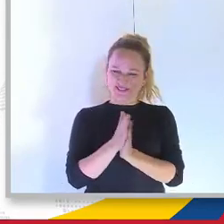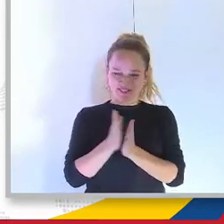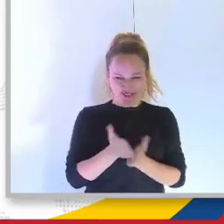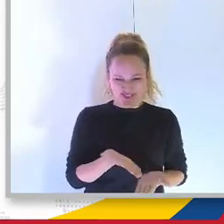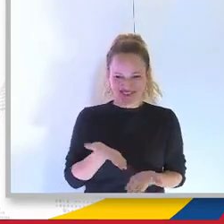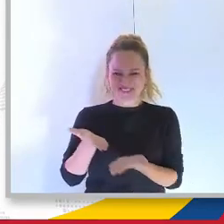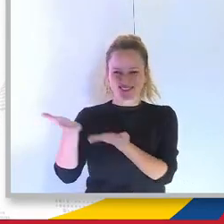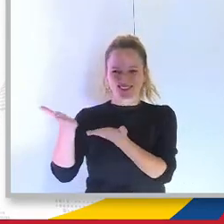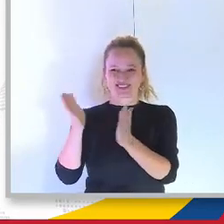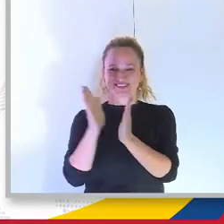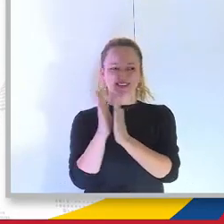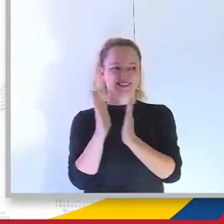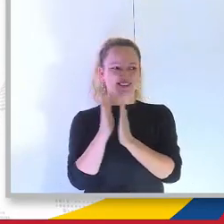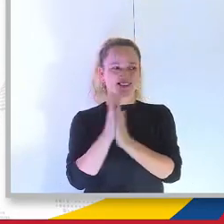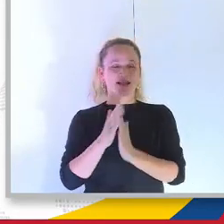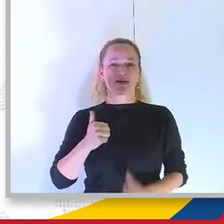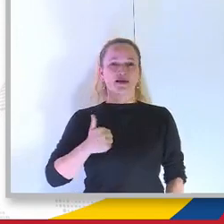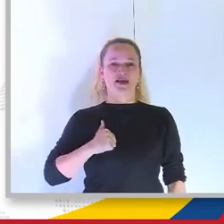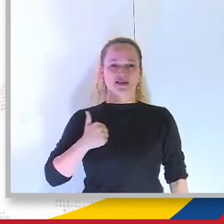Bill.